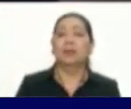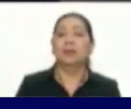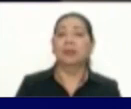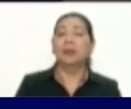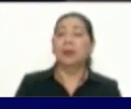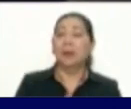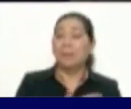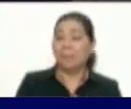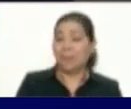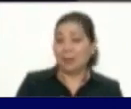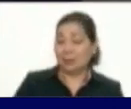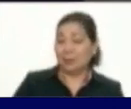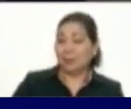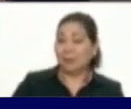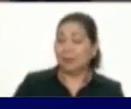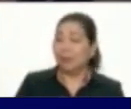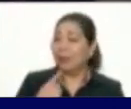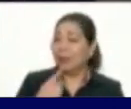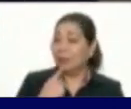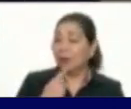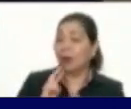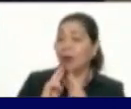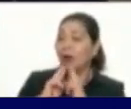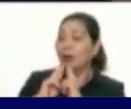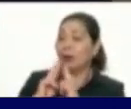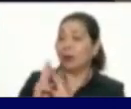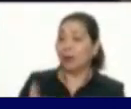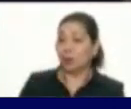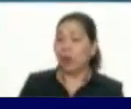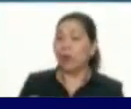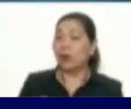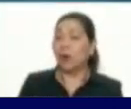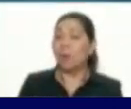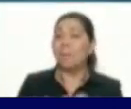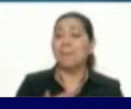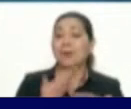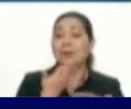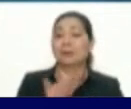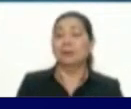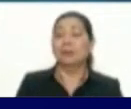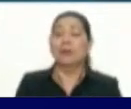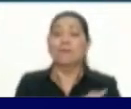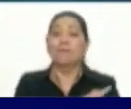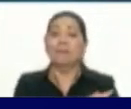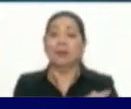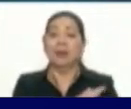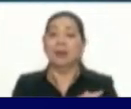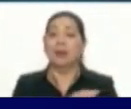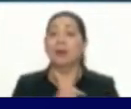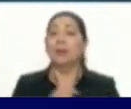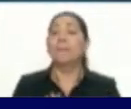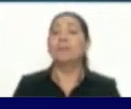una denuncia constitucional contra el presidente Pedro Castillo por los casos denominados Ministerio de Transportes,